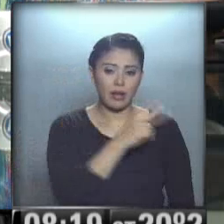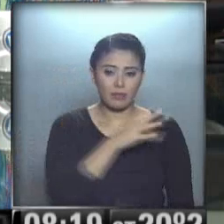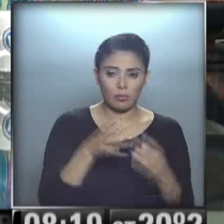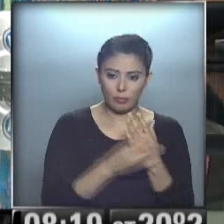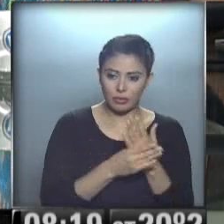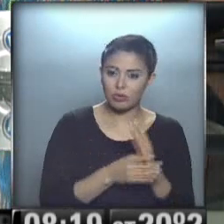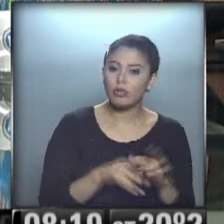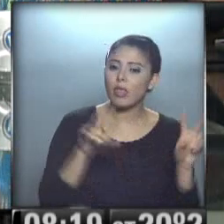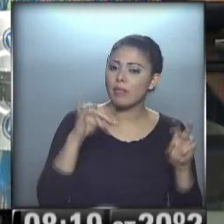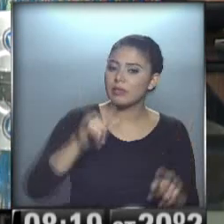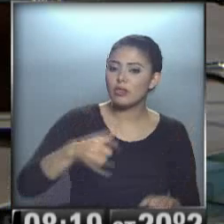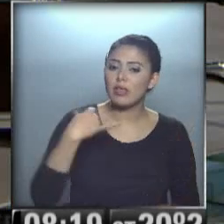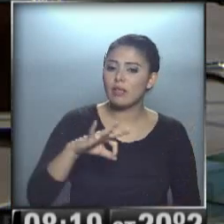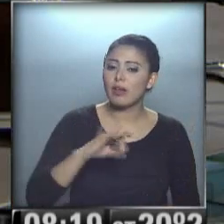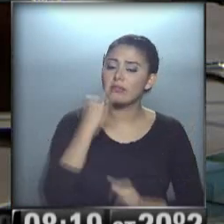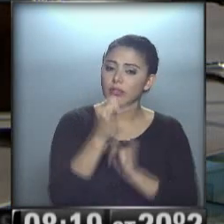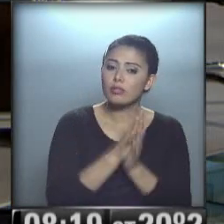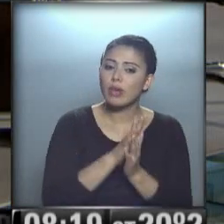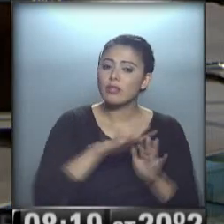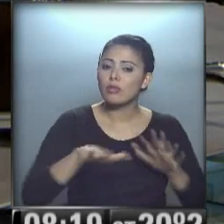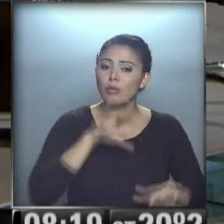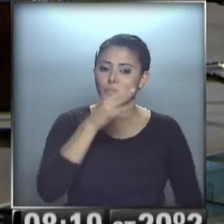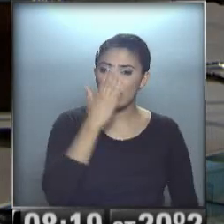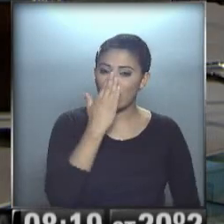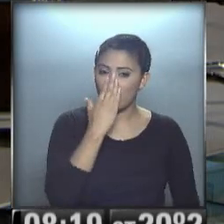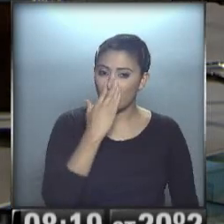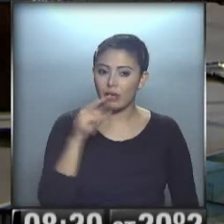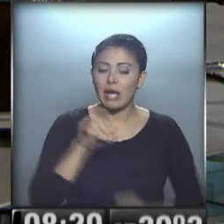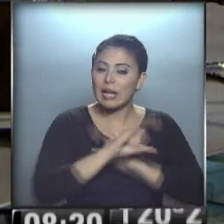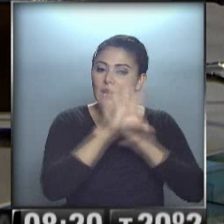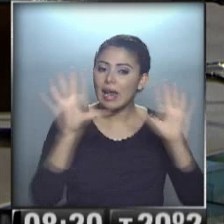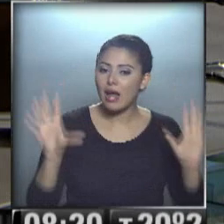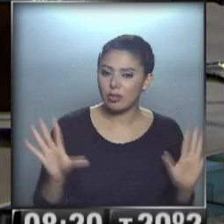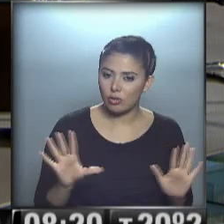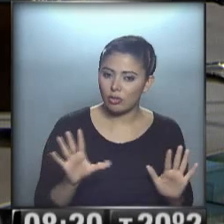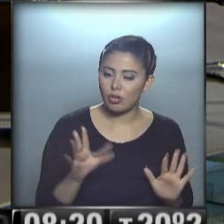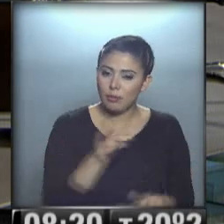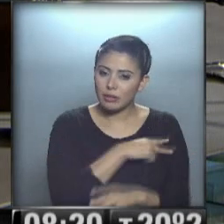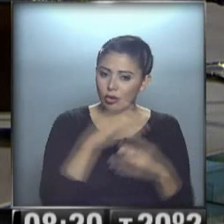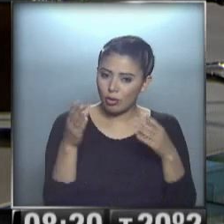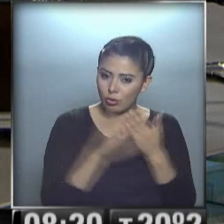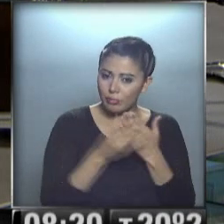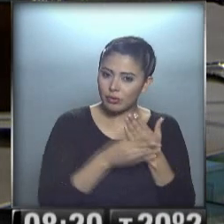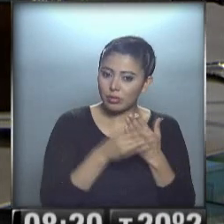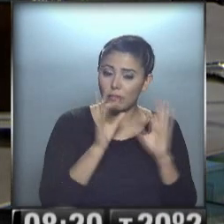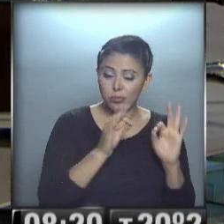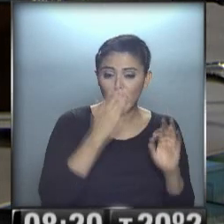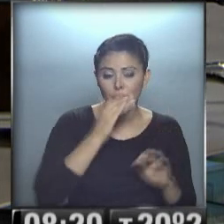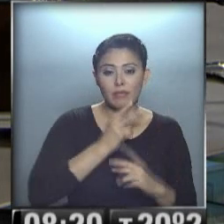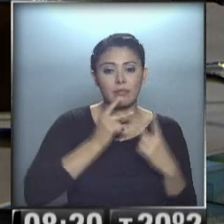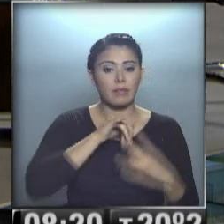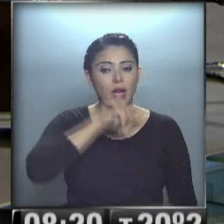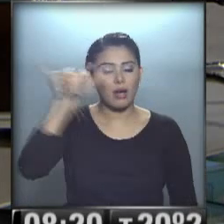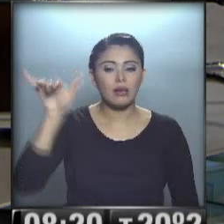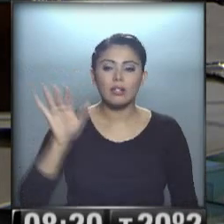bueno el tema excluyente de la situación en la provincia de Córdoba Raúl y fue muy claro el mensaje que dejó capitanich antes de de emprender su viaje